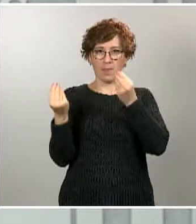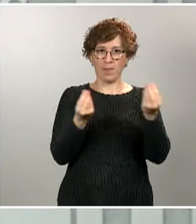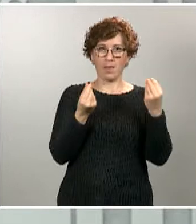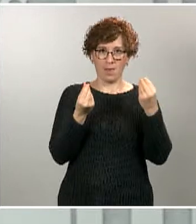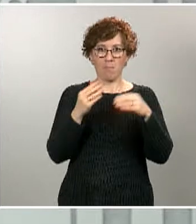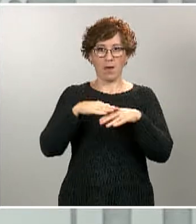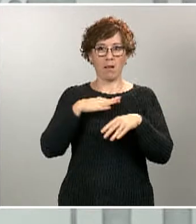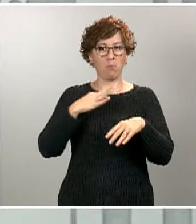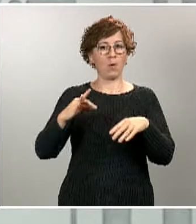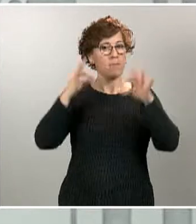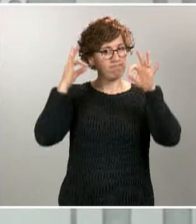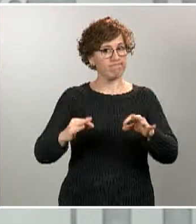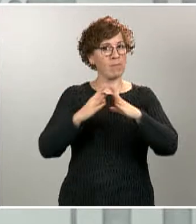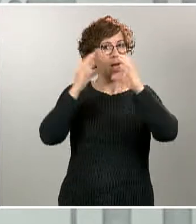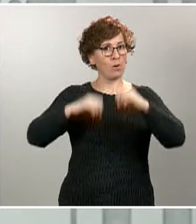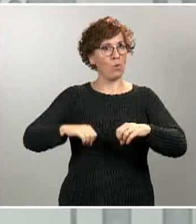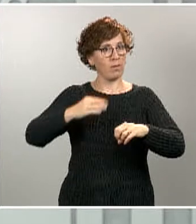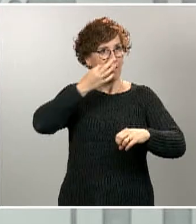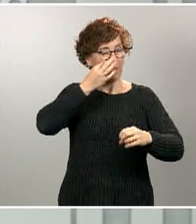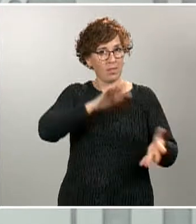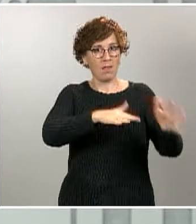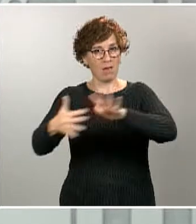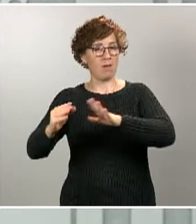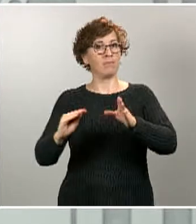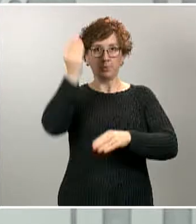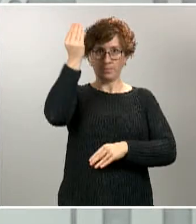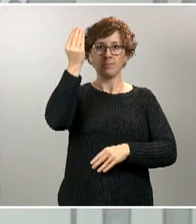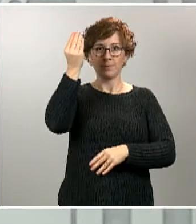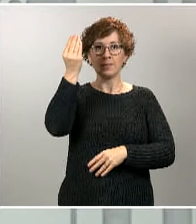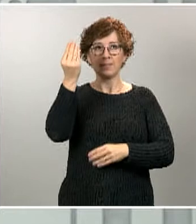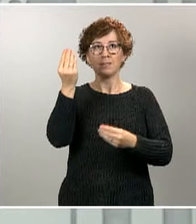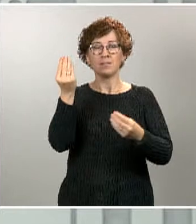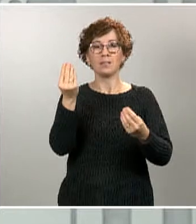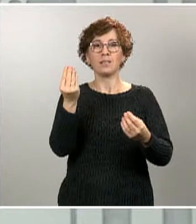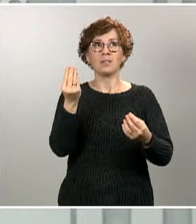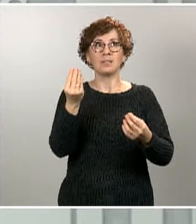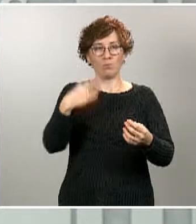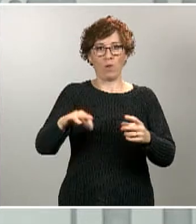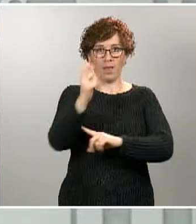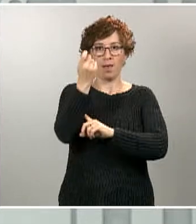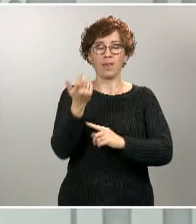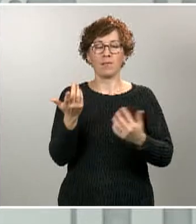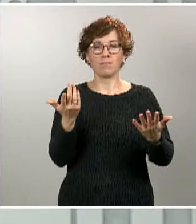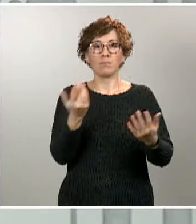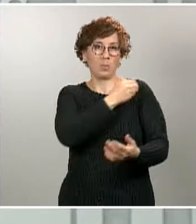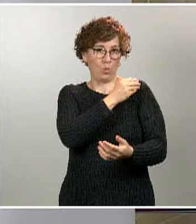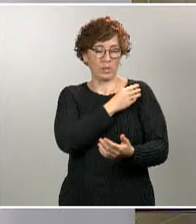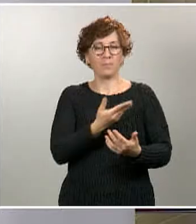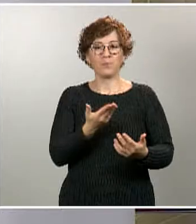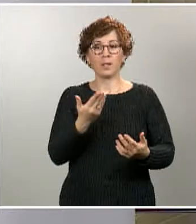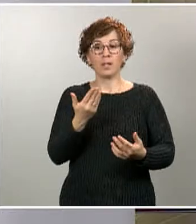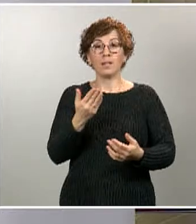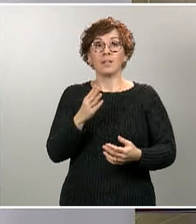pueda ser una realidad, se pueda concretar y sea posible. Yo creo que el Gobierno, y el propio presidente lo trasladó en